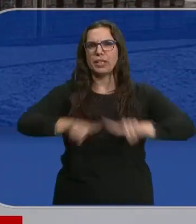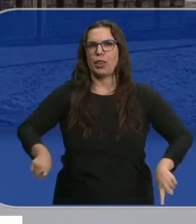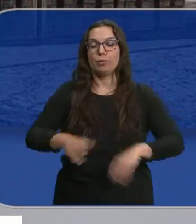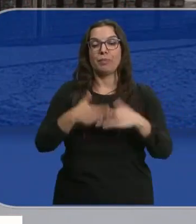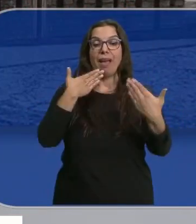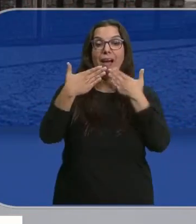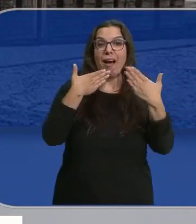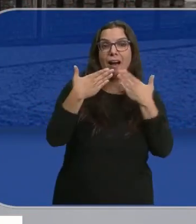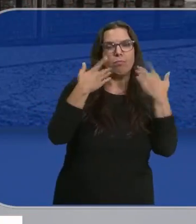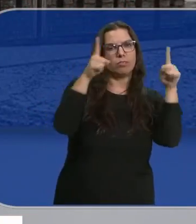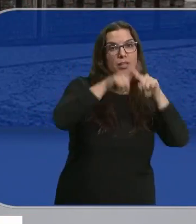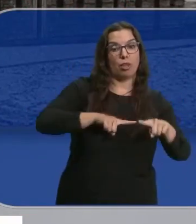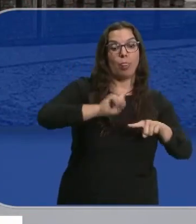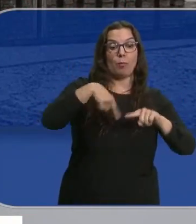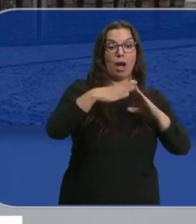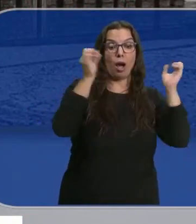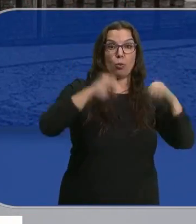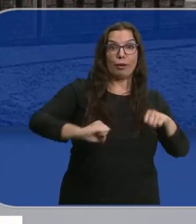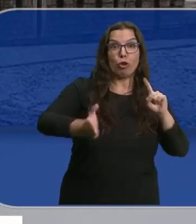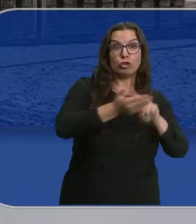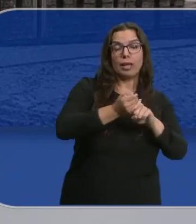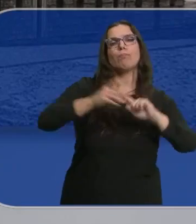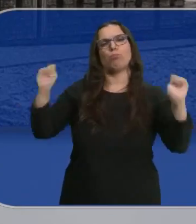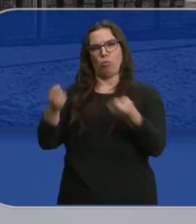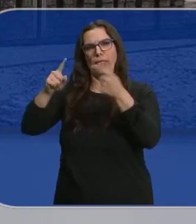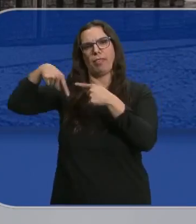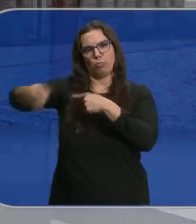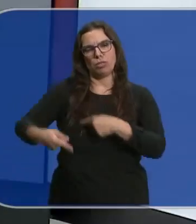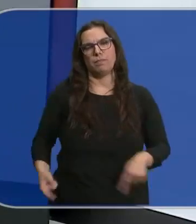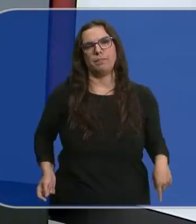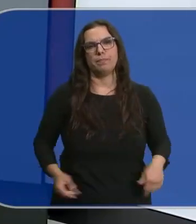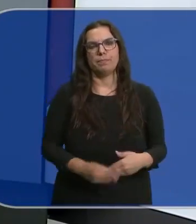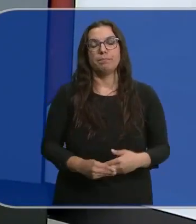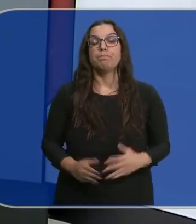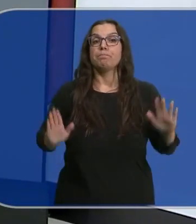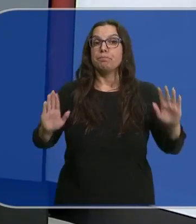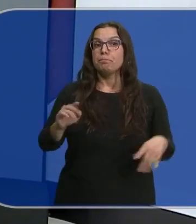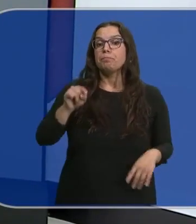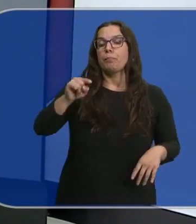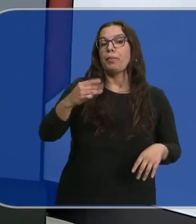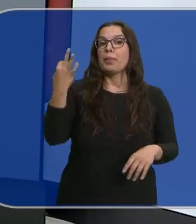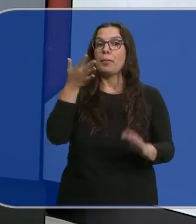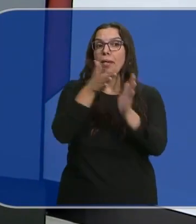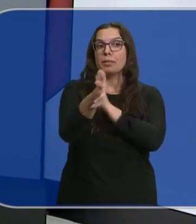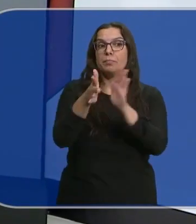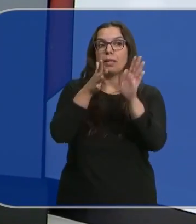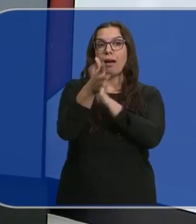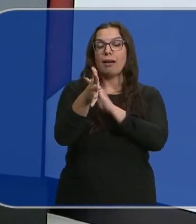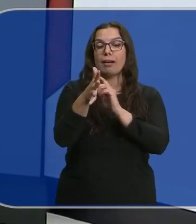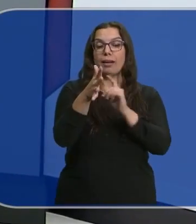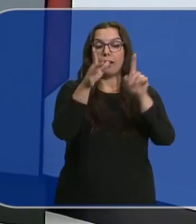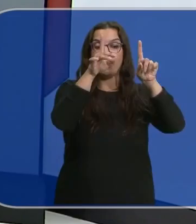Discreción en las conversaciones, publicidad en los acuerdos cuando se logren. Por cierto, que le tendrán que explicar el estado de